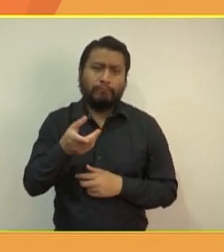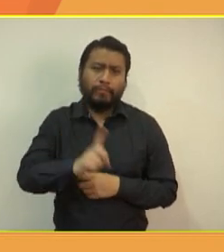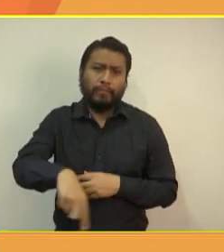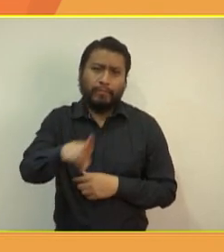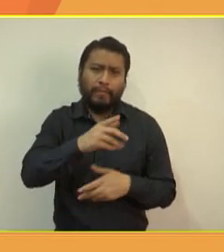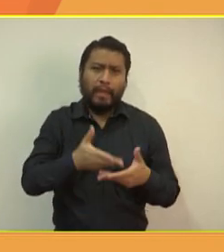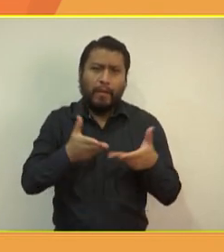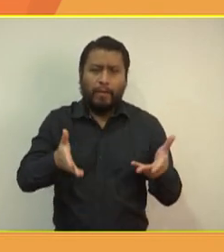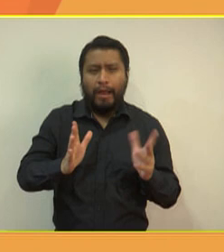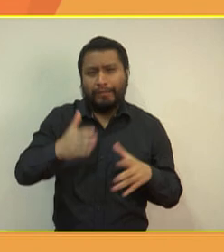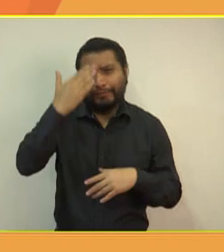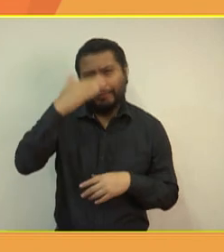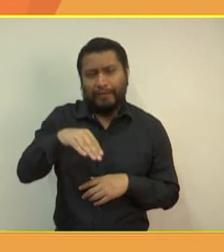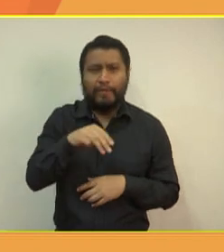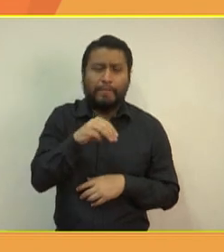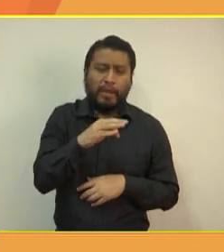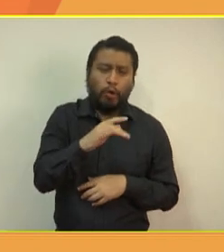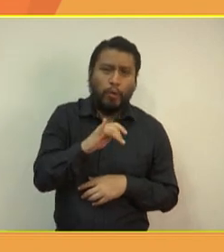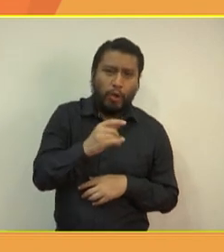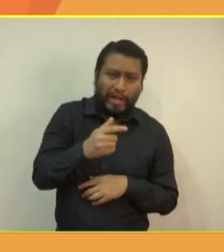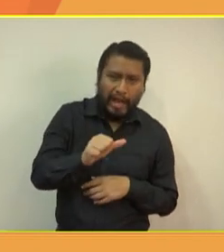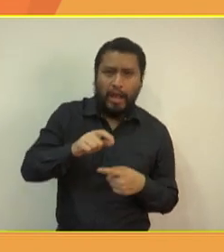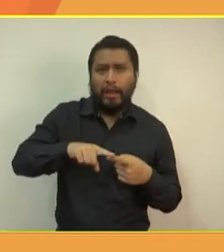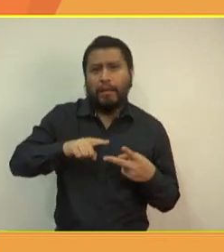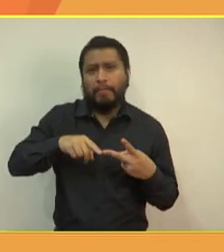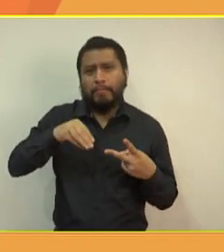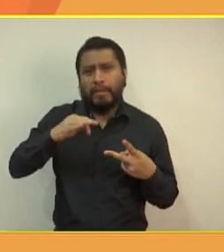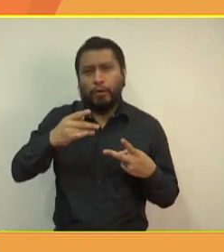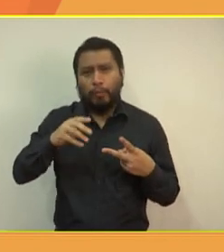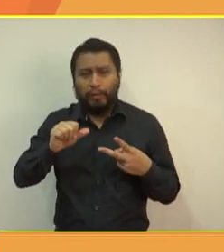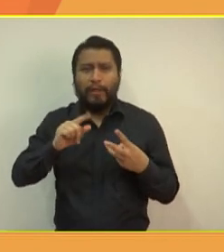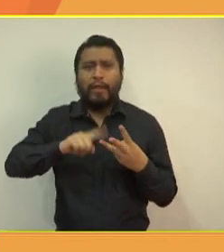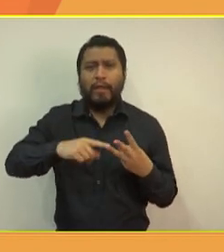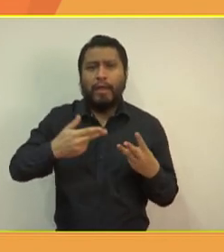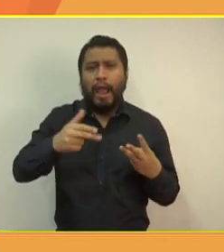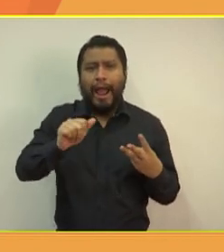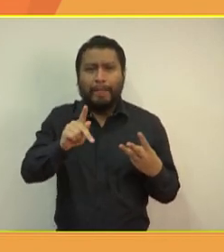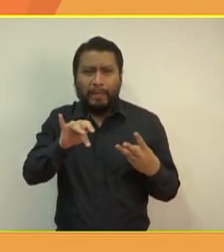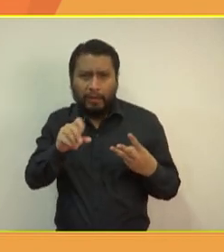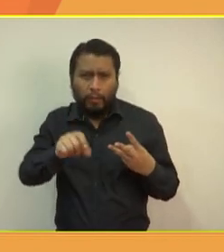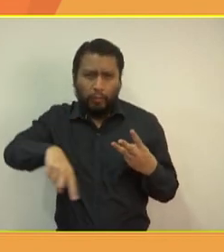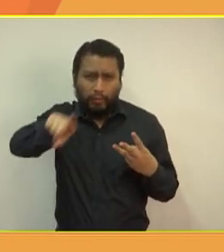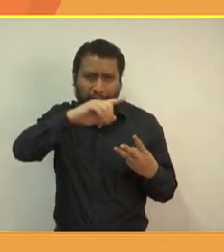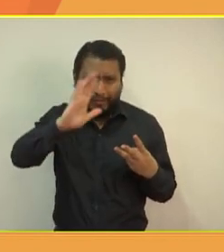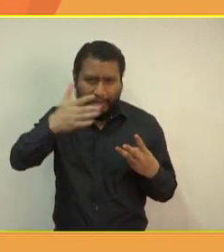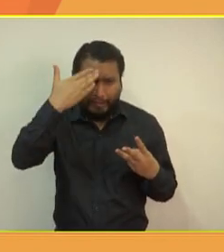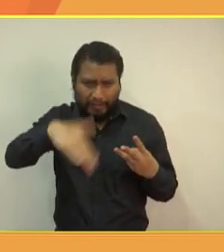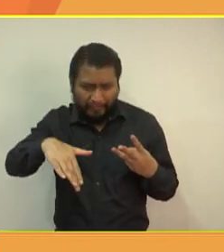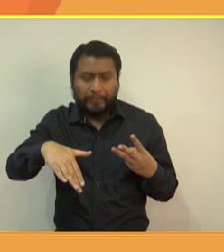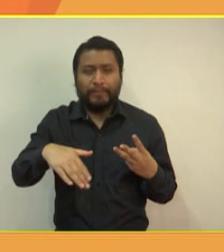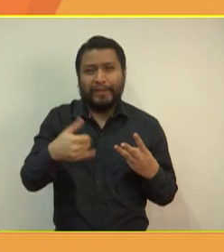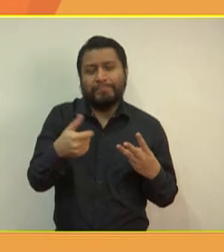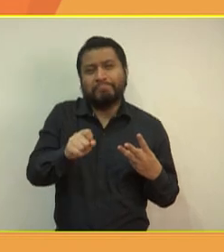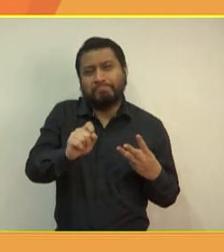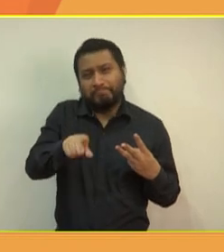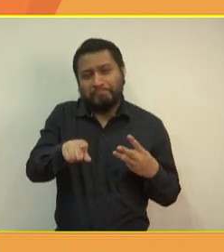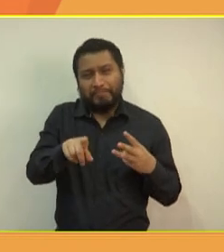es la microbiología y la microbiota, qué es lo háptico y están un poco más familiarizados con los temas